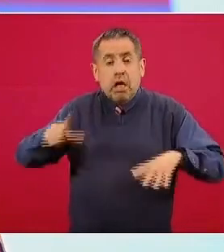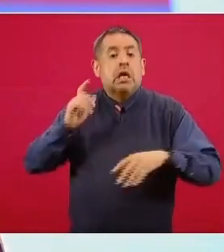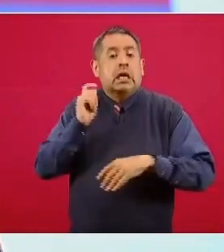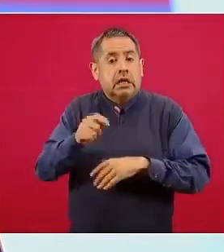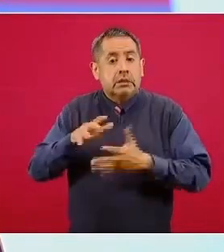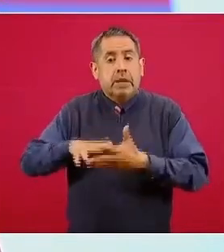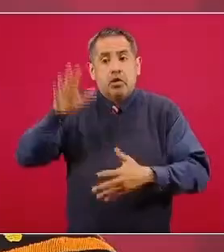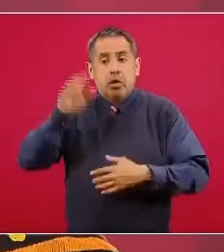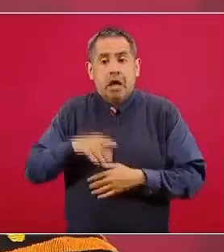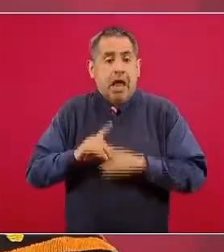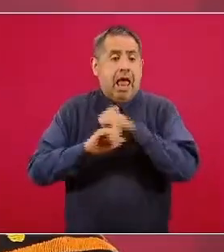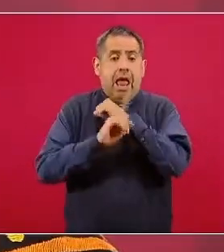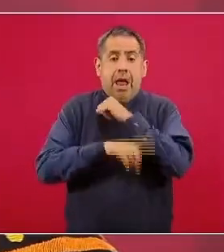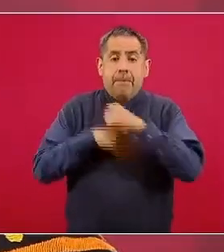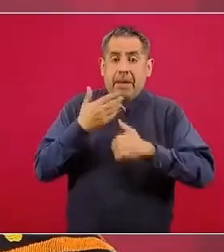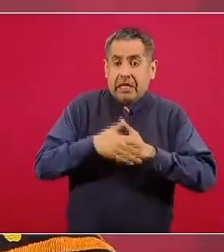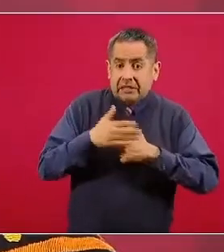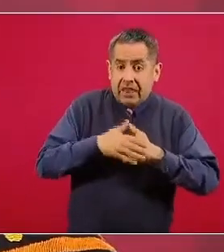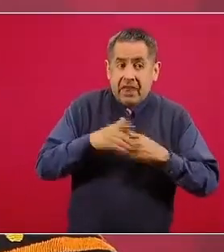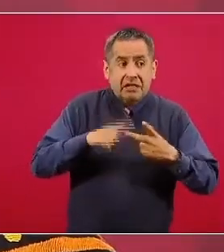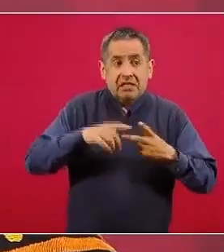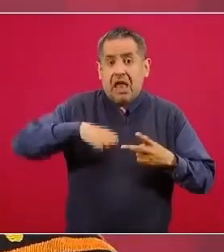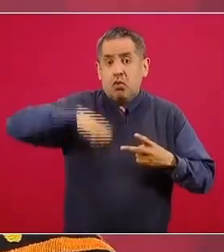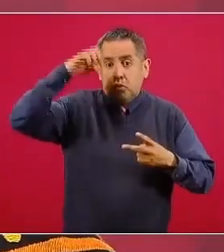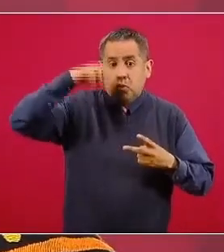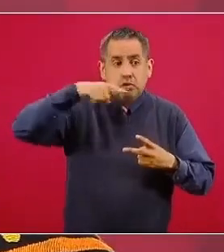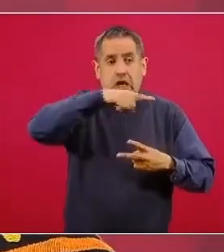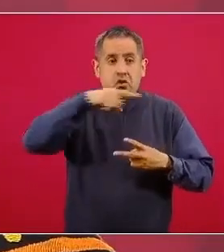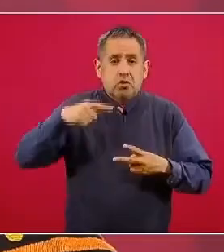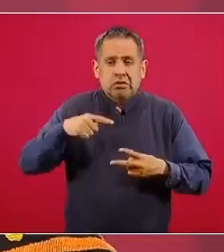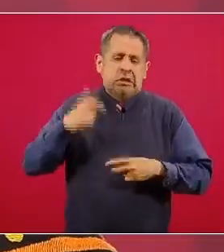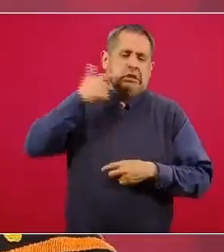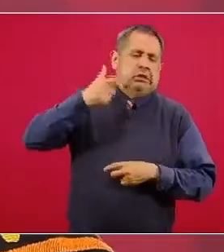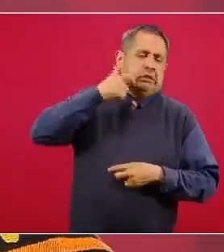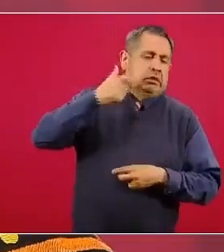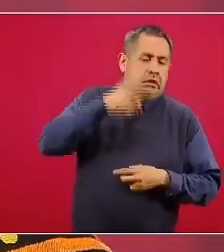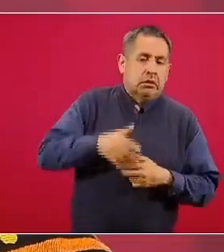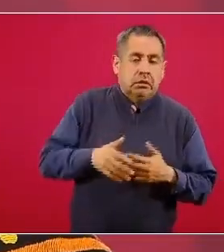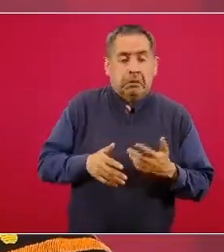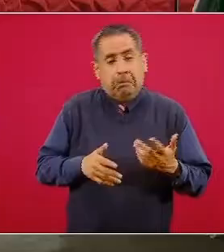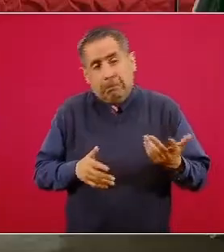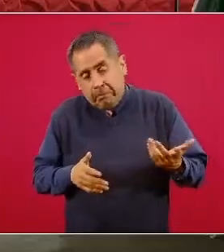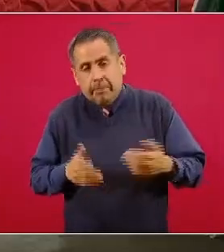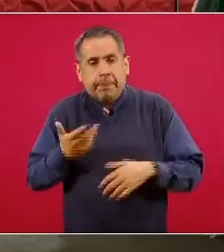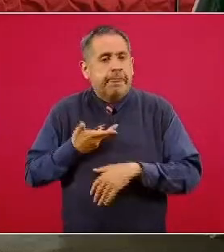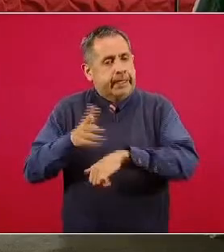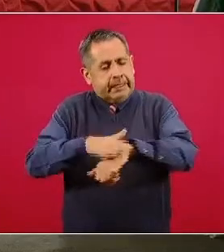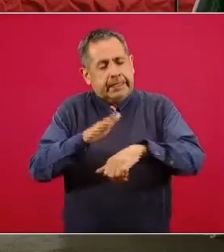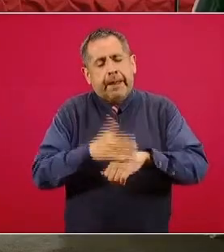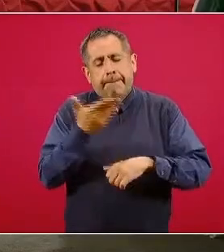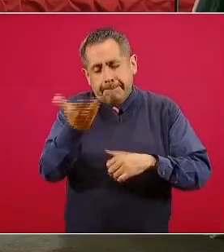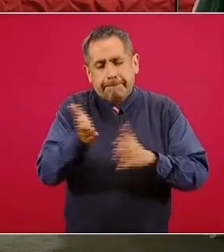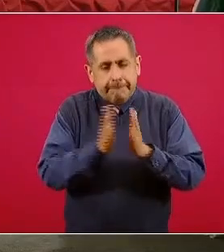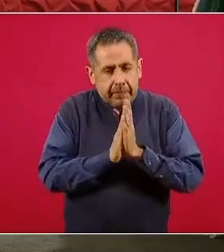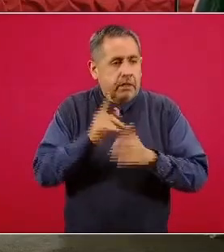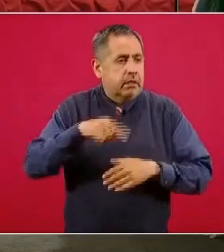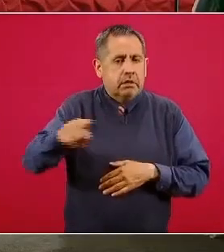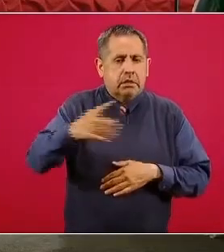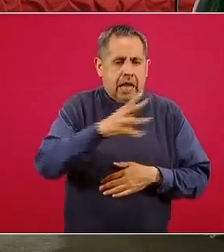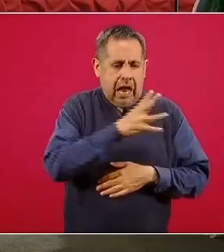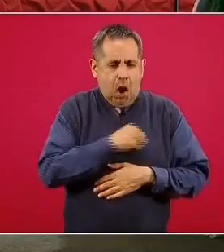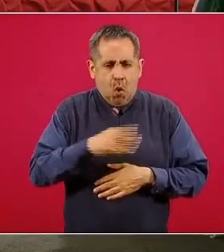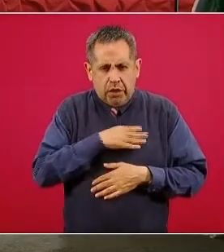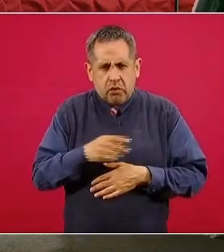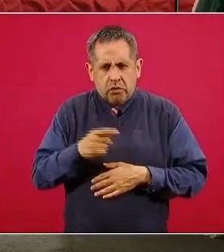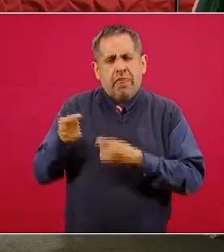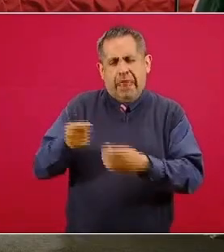es embarazadas y adultos mayores, los que toman decisión. Entonces, lo que nosotros le estamos pidiendo a la población son dos cosas. A sus hijos no les